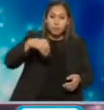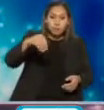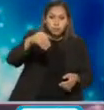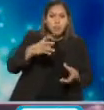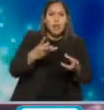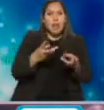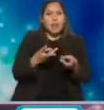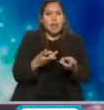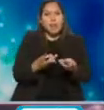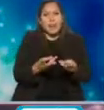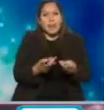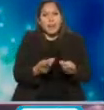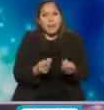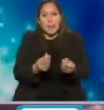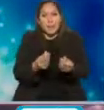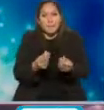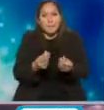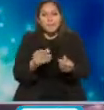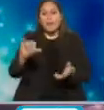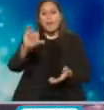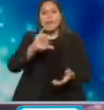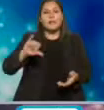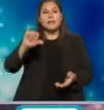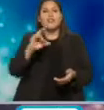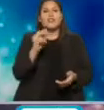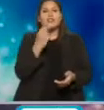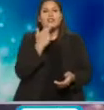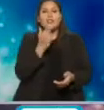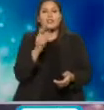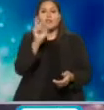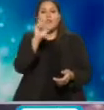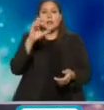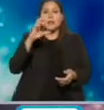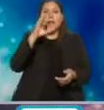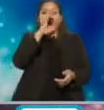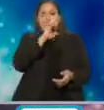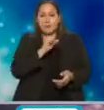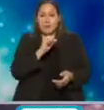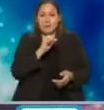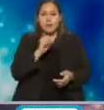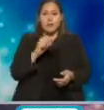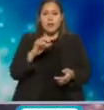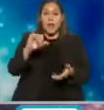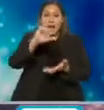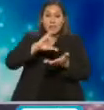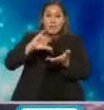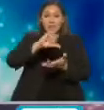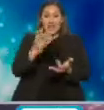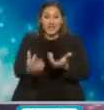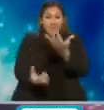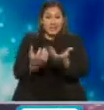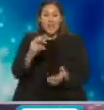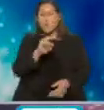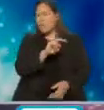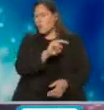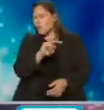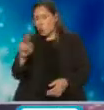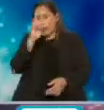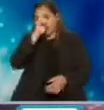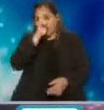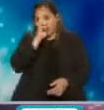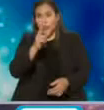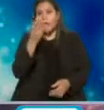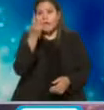degradar, se va a lesionar. Nosotros no es recomendable un aceite quemado nunca, por favor, señoras. Esta observación que hacen es